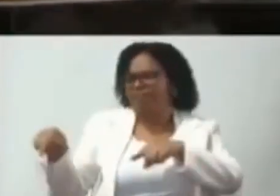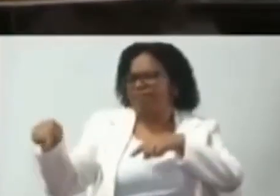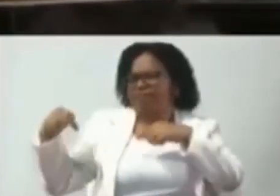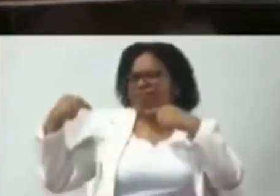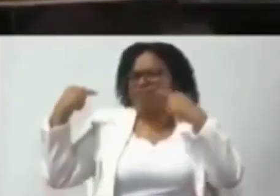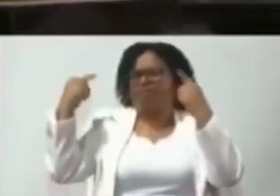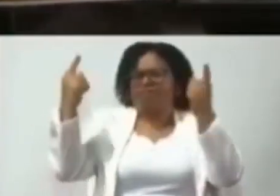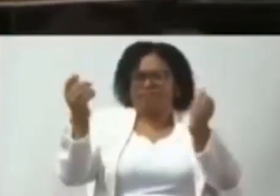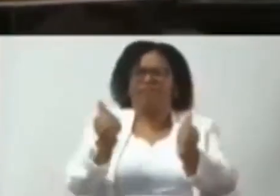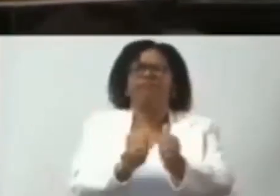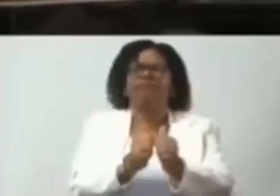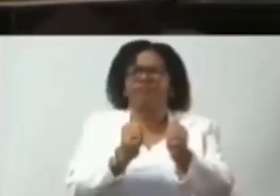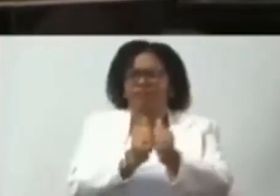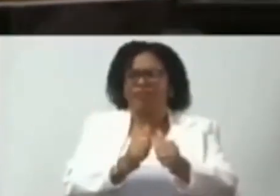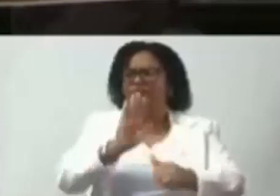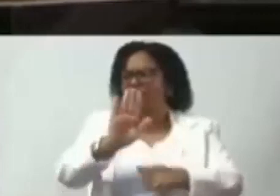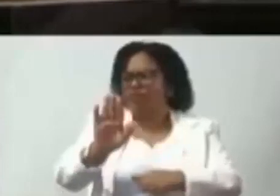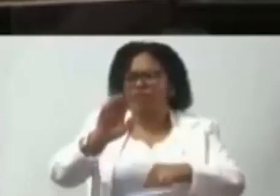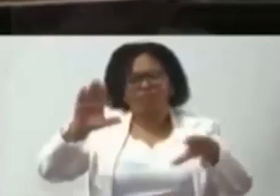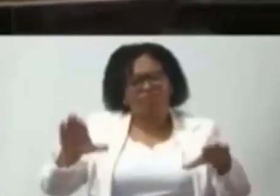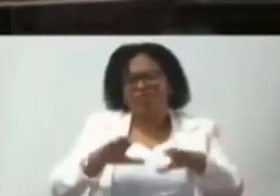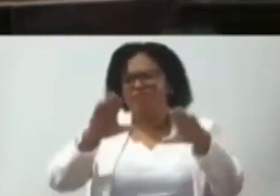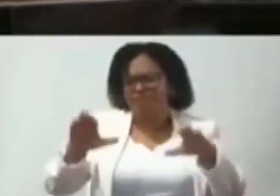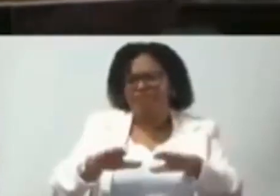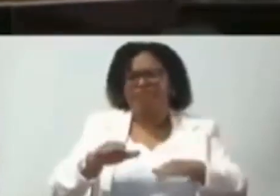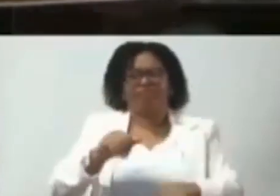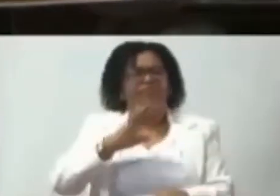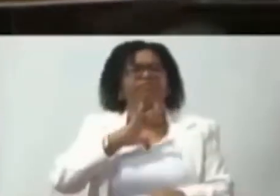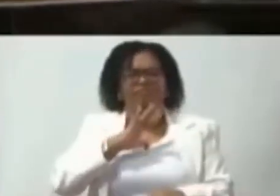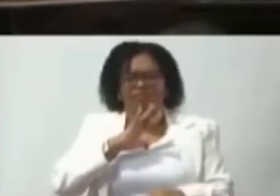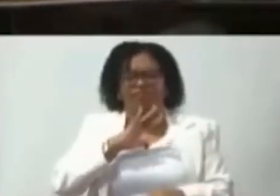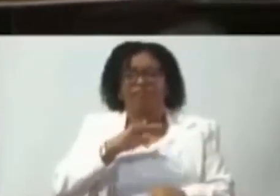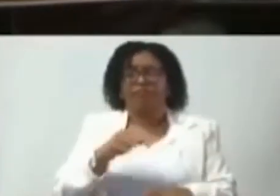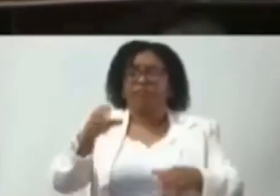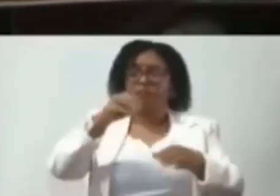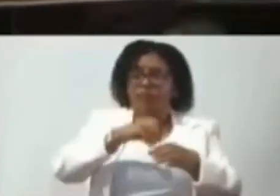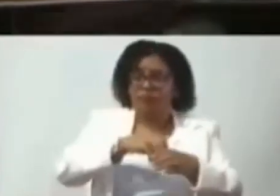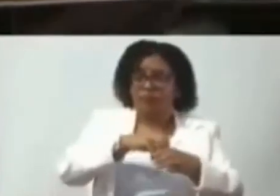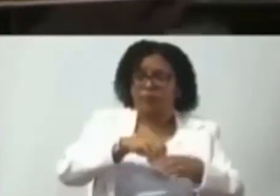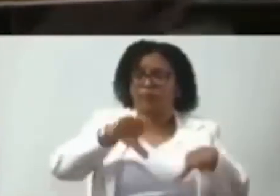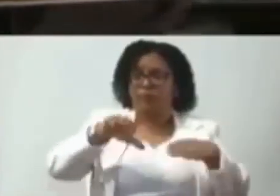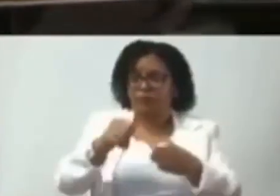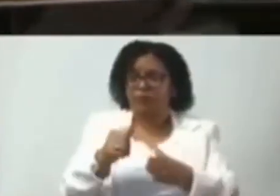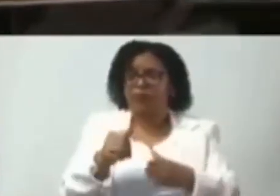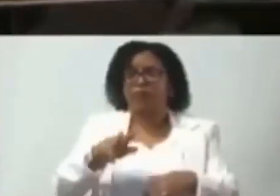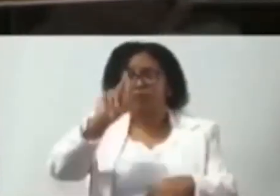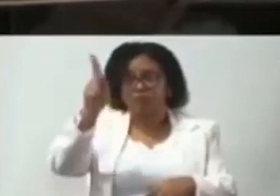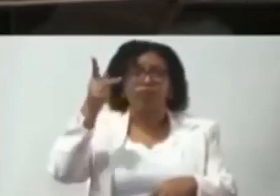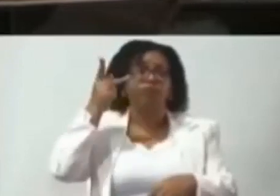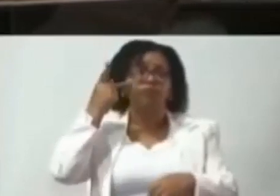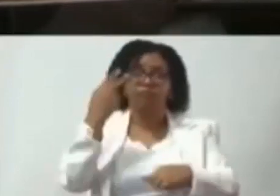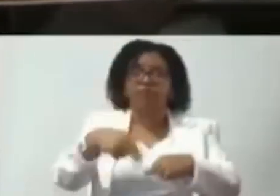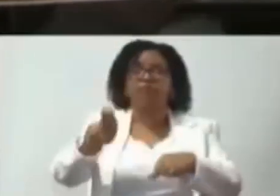trayectoria y militancia política es miembro de la comisión política nacional de nuestra organización